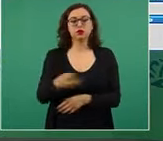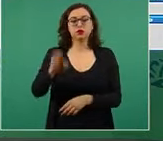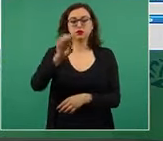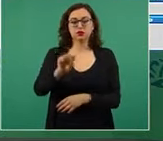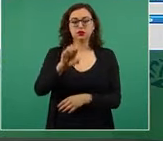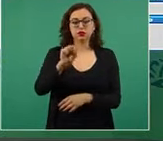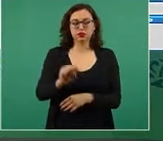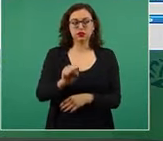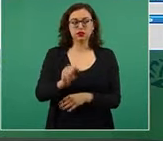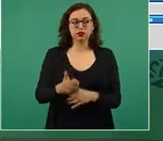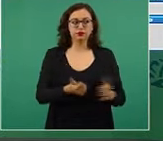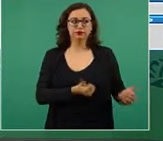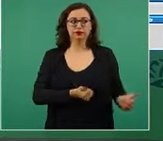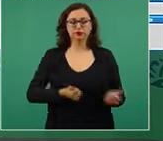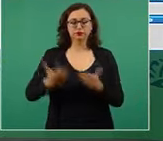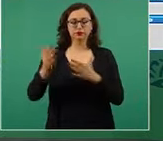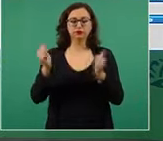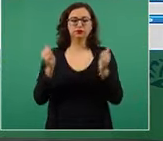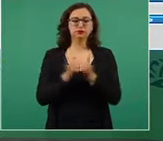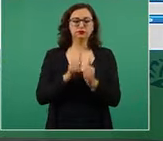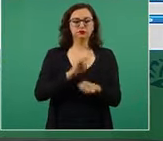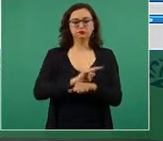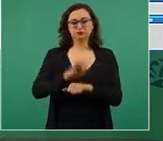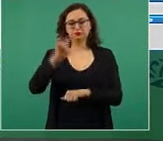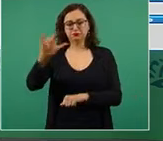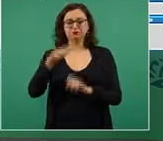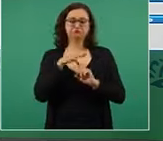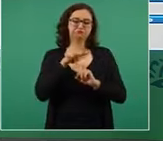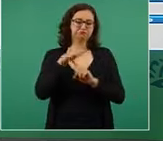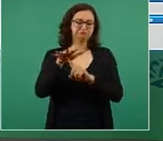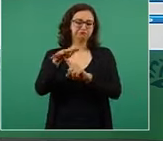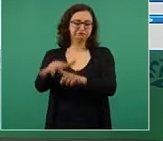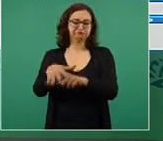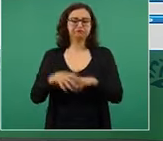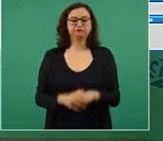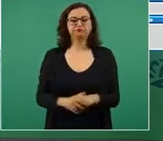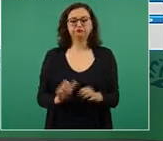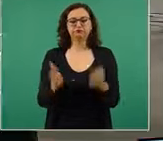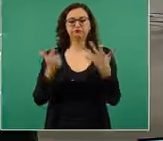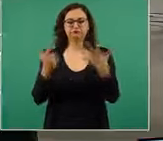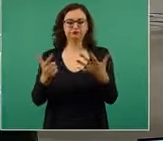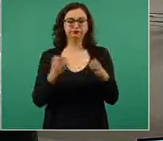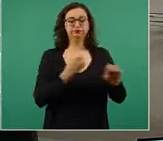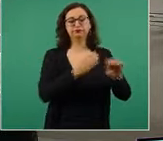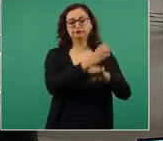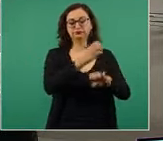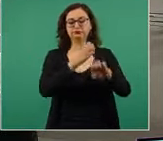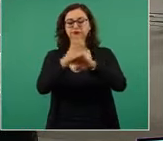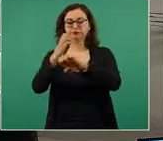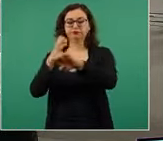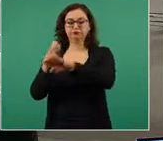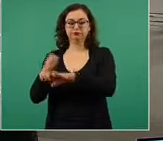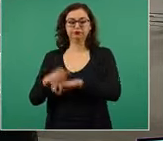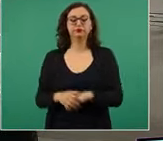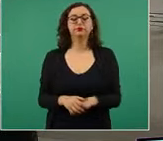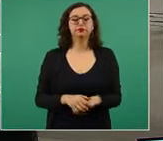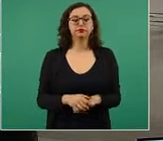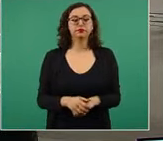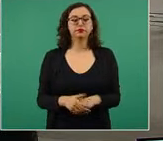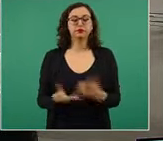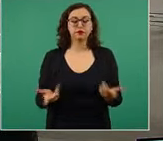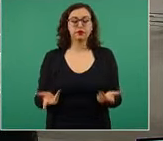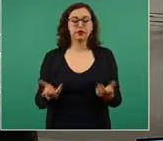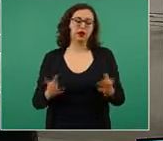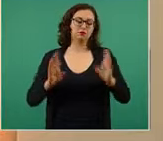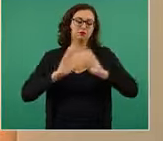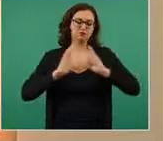395.460. Estas vacunas van destinadas a 7 estados, fueron trasladadas en aeronaves de la Fuerza